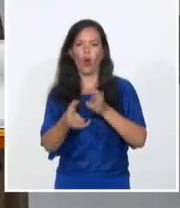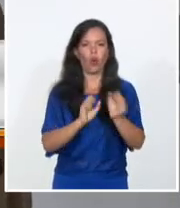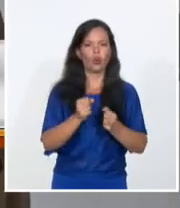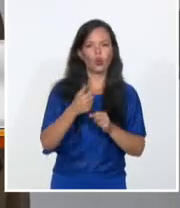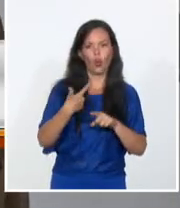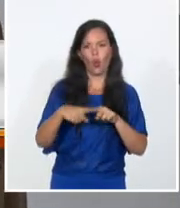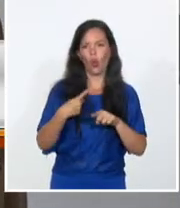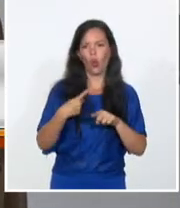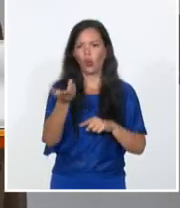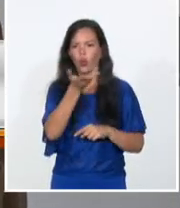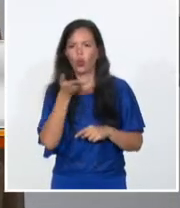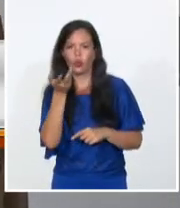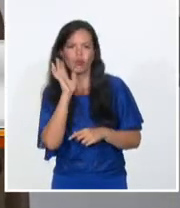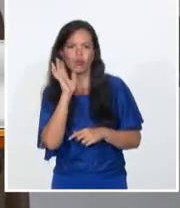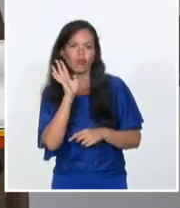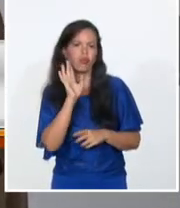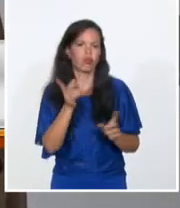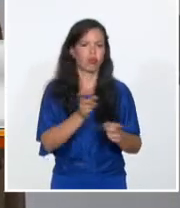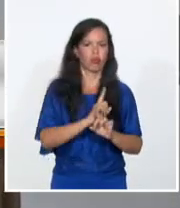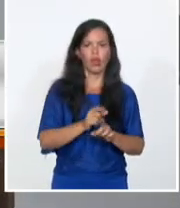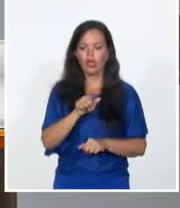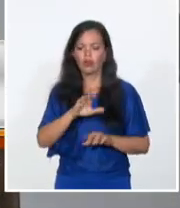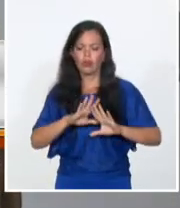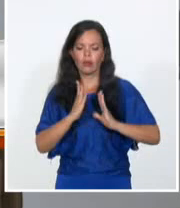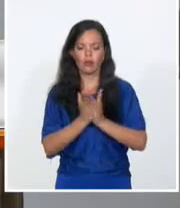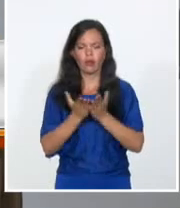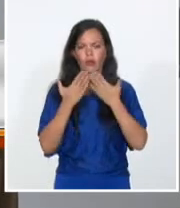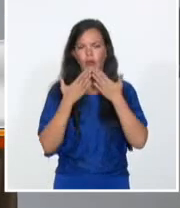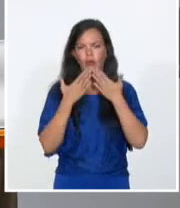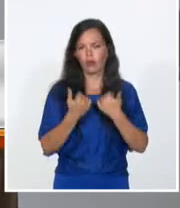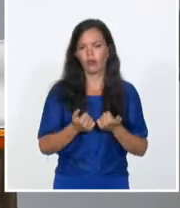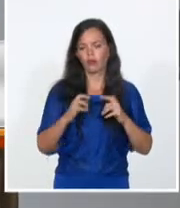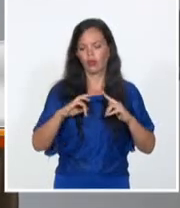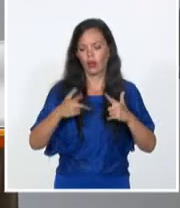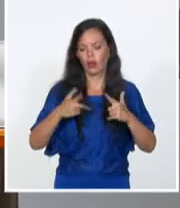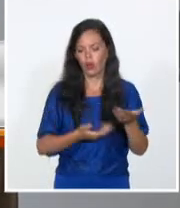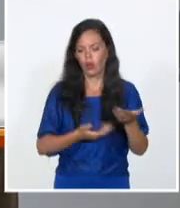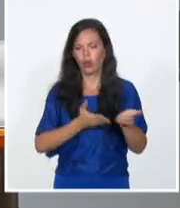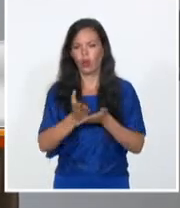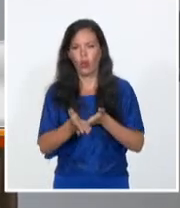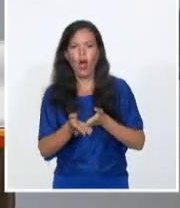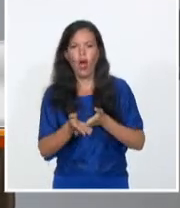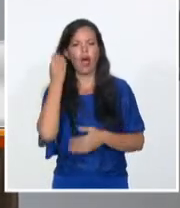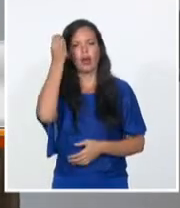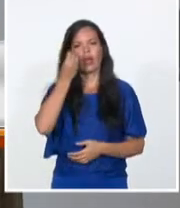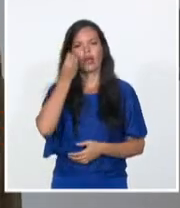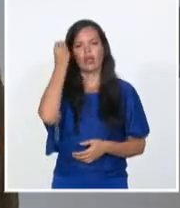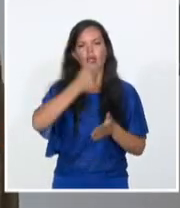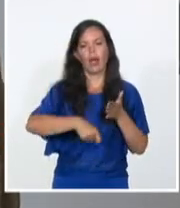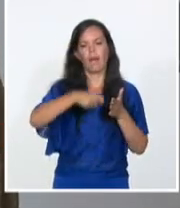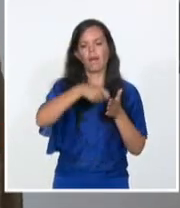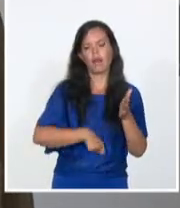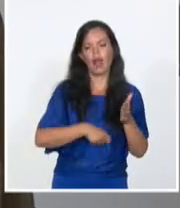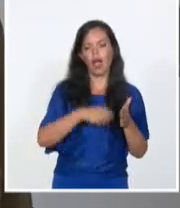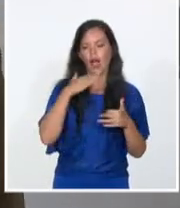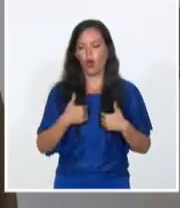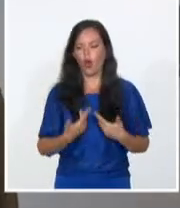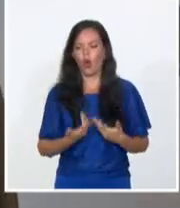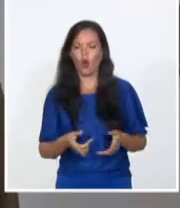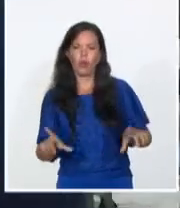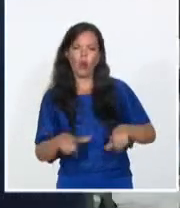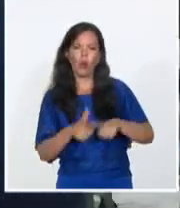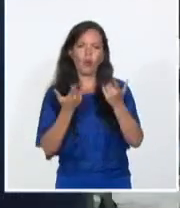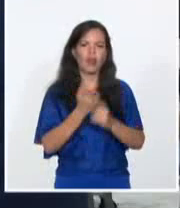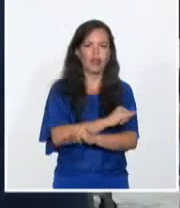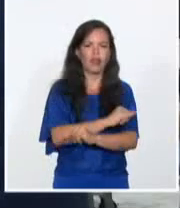de sostenibles para la aviación, volverlos a tocar, tratar de buscar las estrategias y comunicar estas estrategias al resto de los